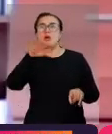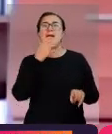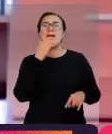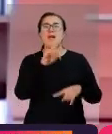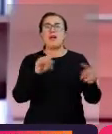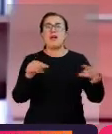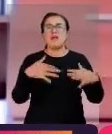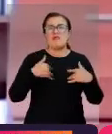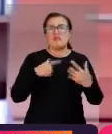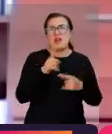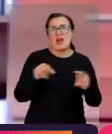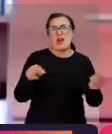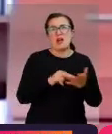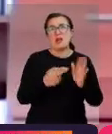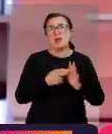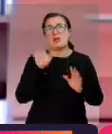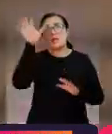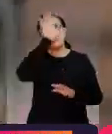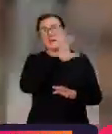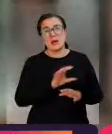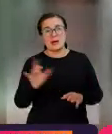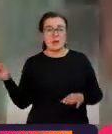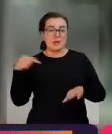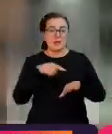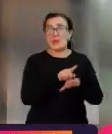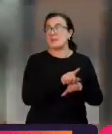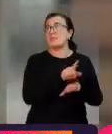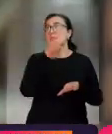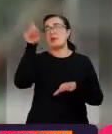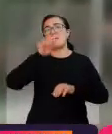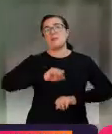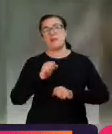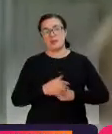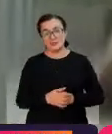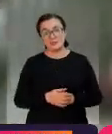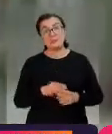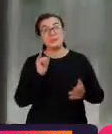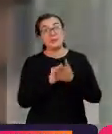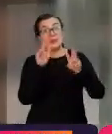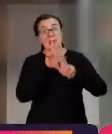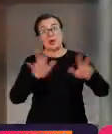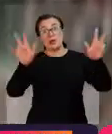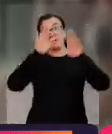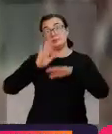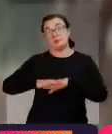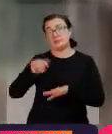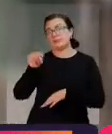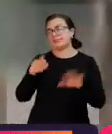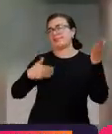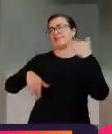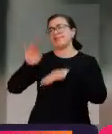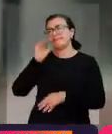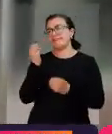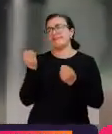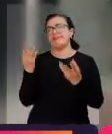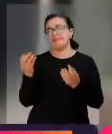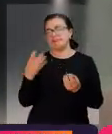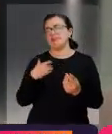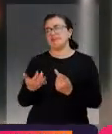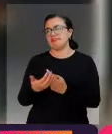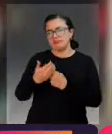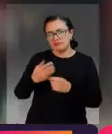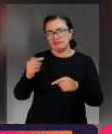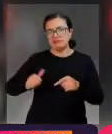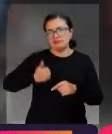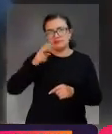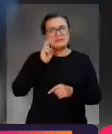transnacional generalmente pasan por bogotá la onu dice que la explotación sexual es la principal causa de trata de personas a nivel regional